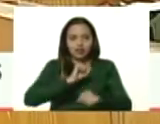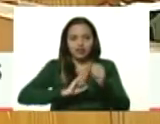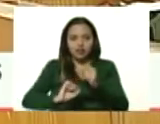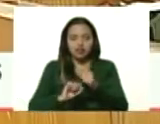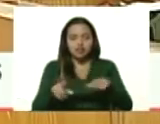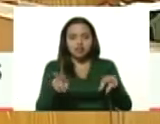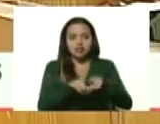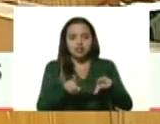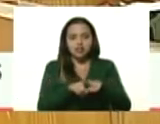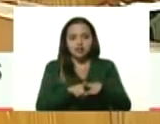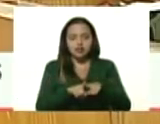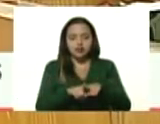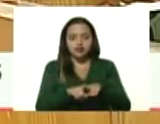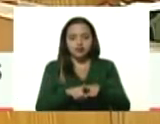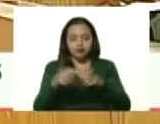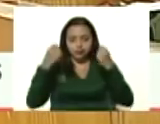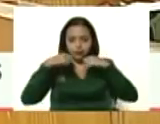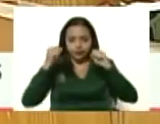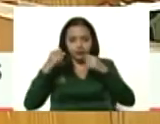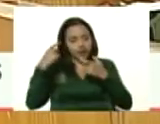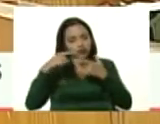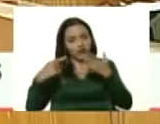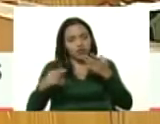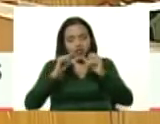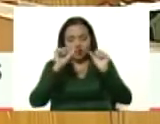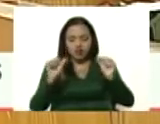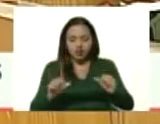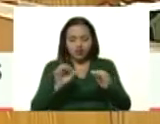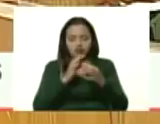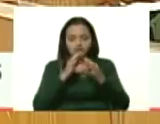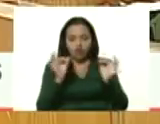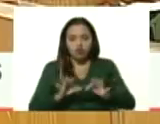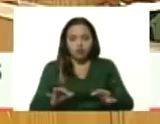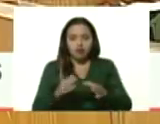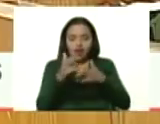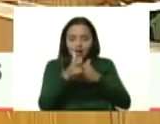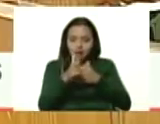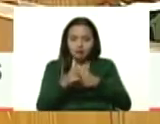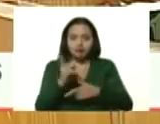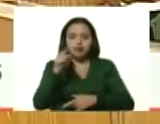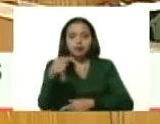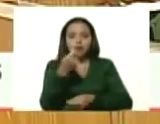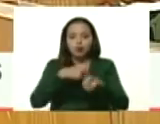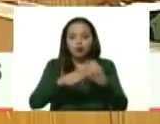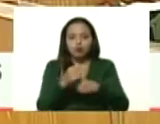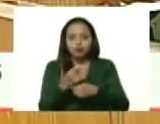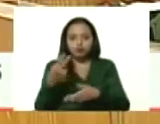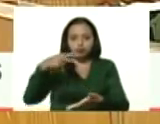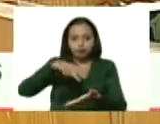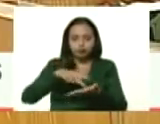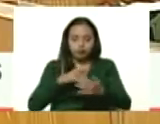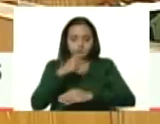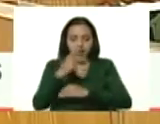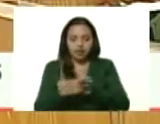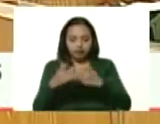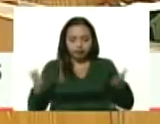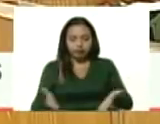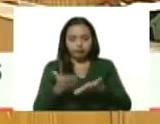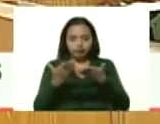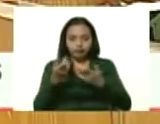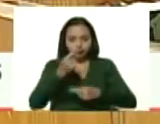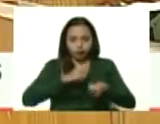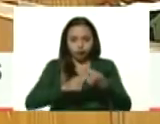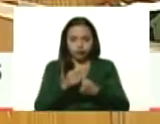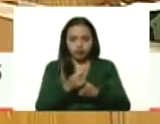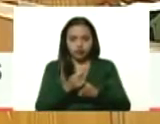el entrenamiento y adiestramiento de distintos sistemas de armas. En lo económico van levantando el plan de potencialidades productivas